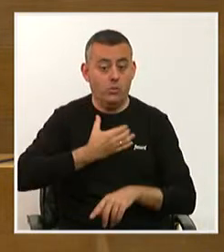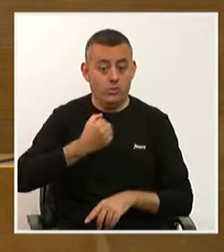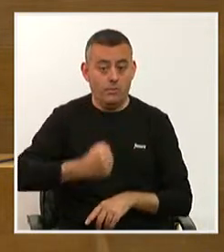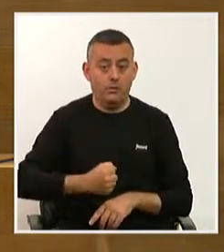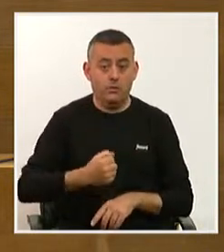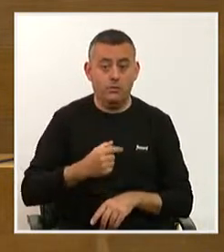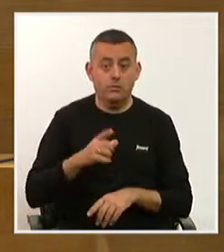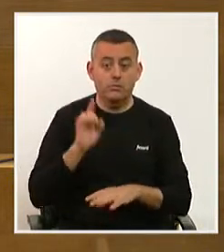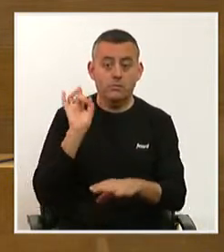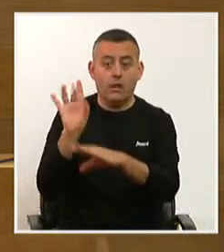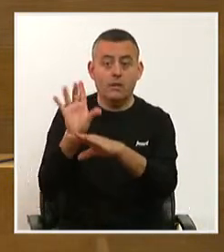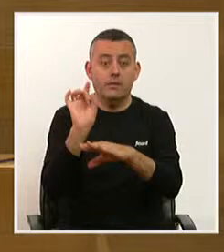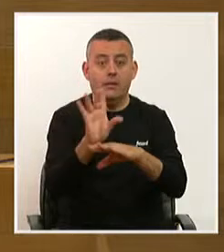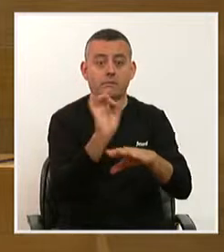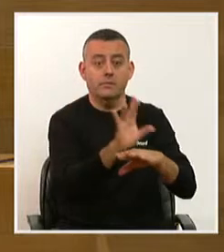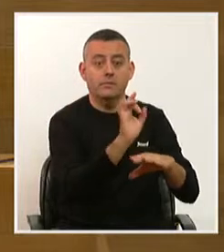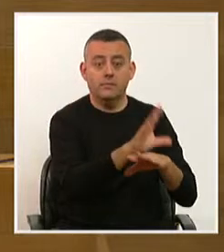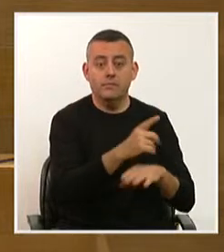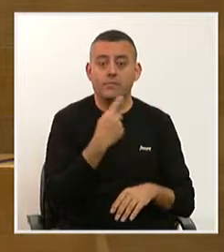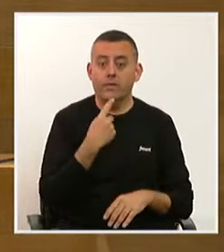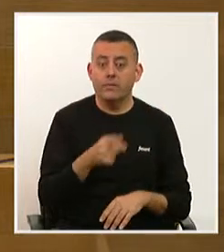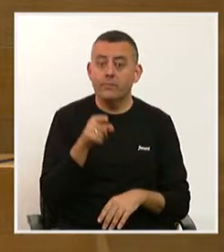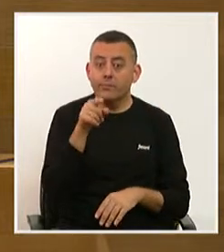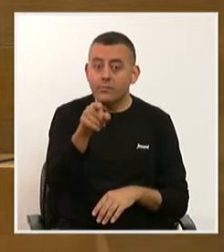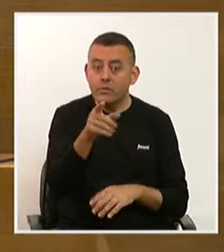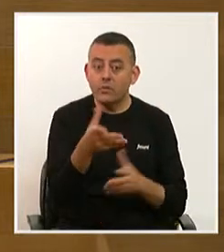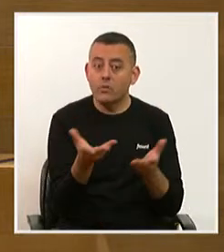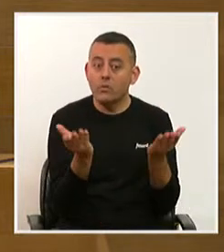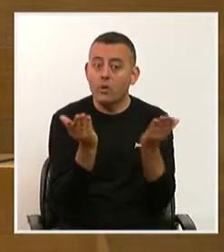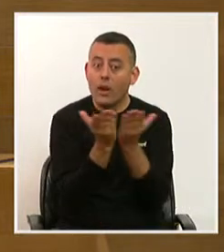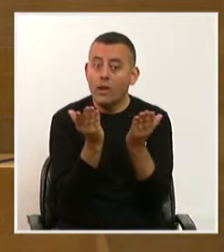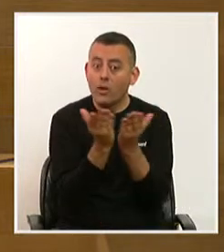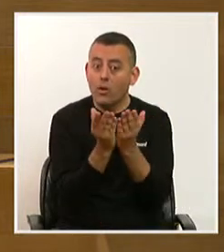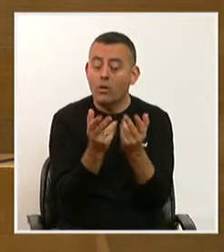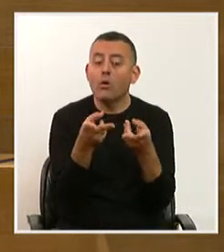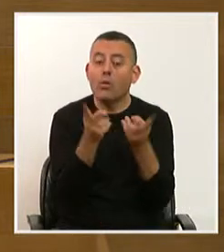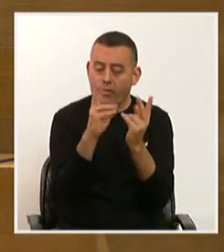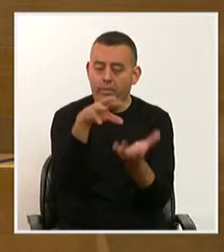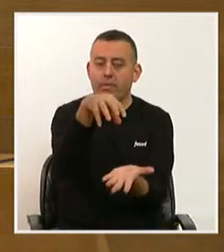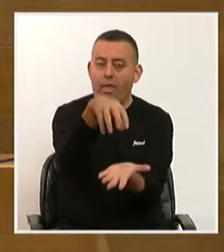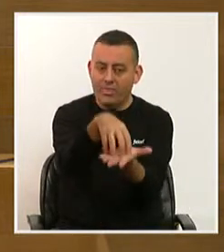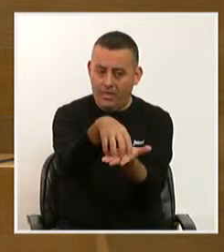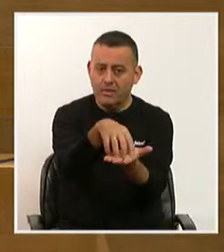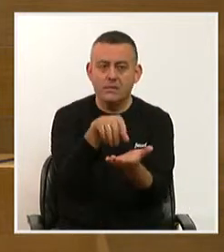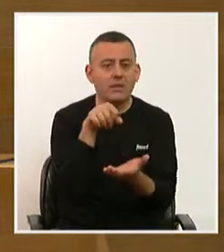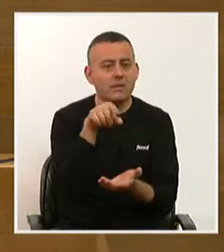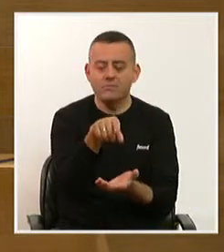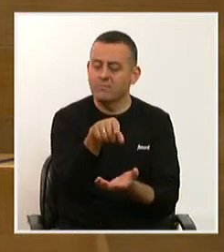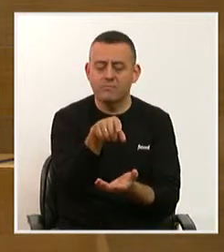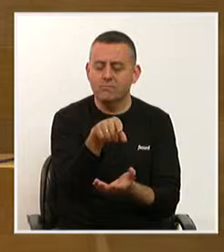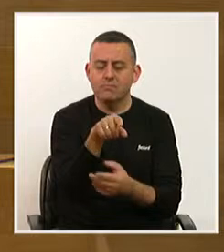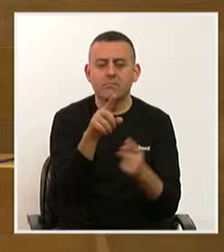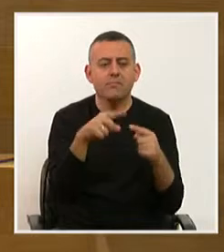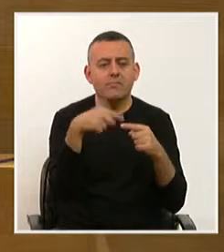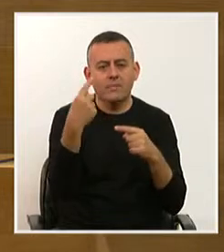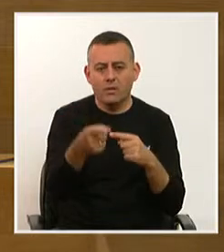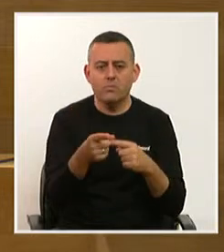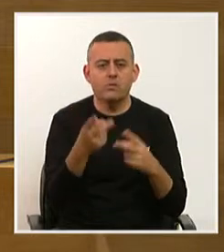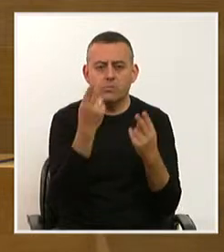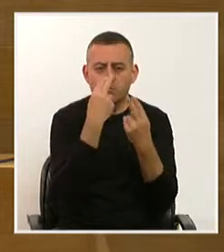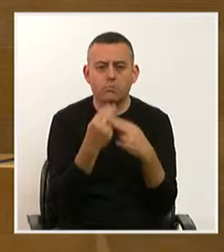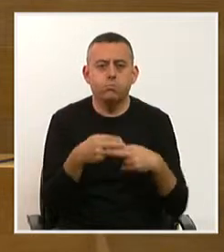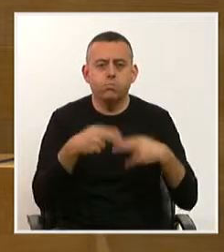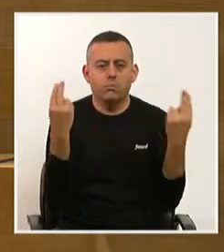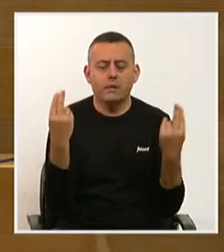esol Queen concedida es lesa la opini pública lesa la opini pública tcns informes técnic